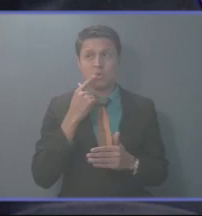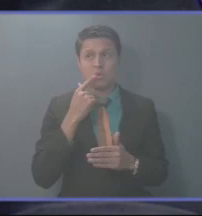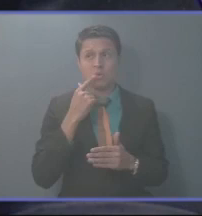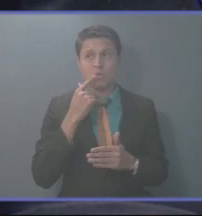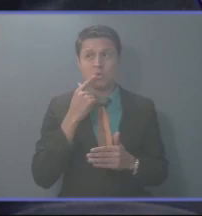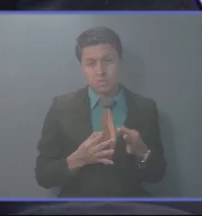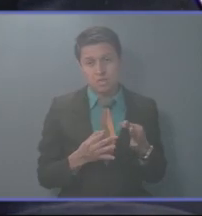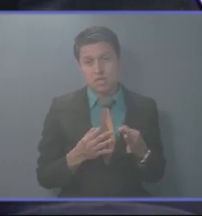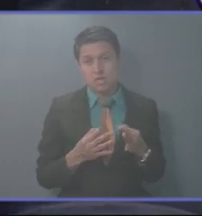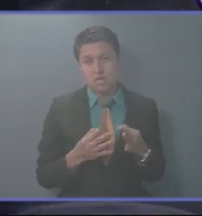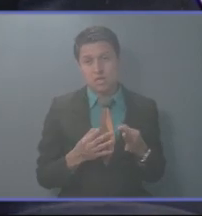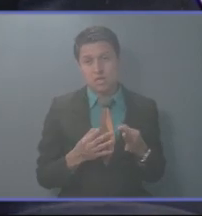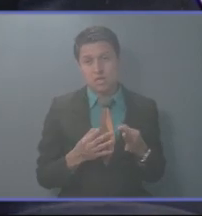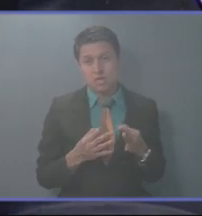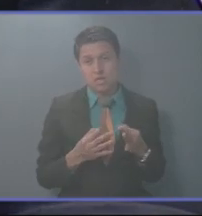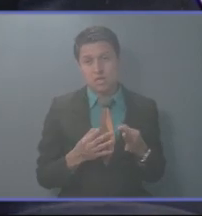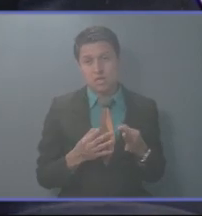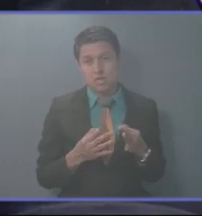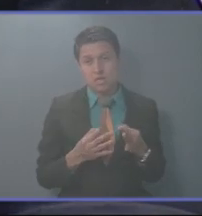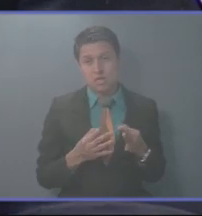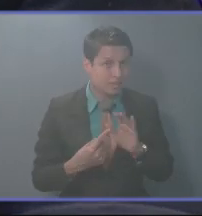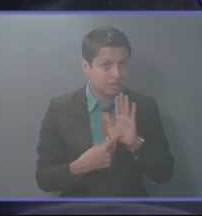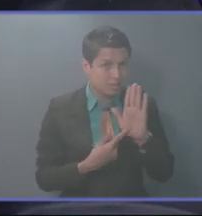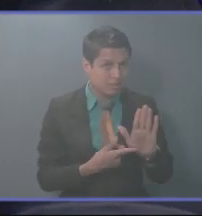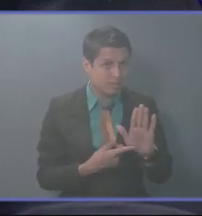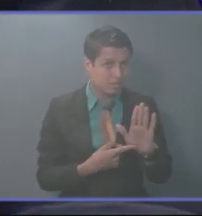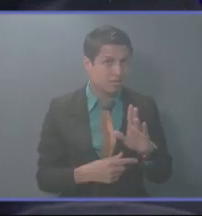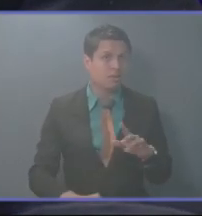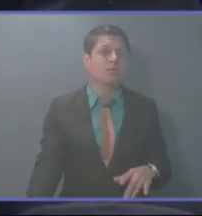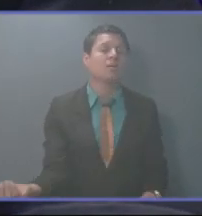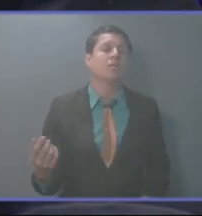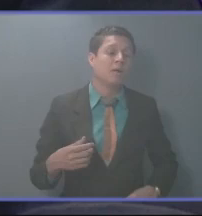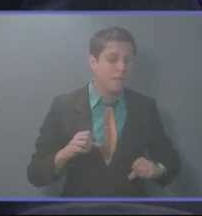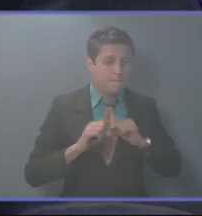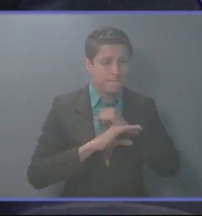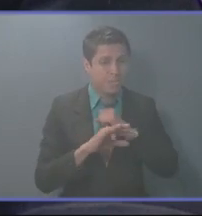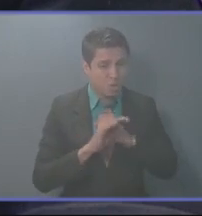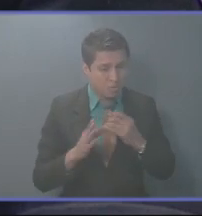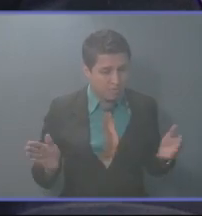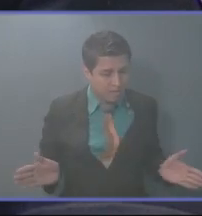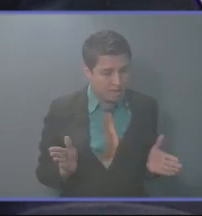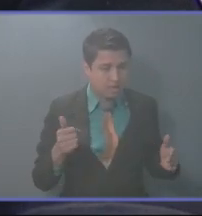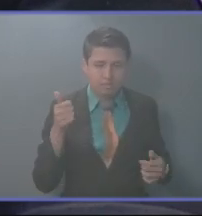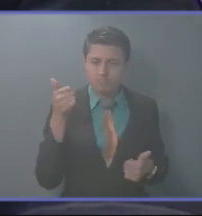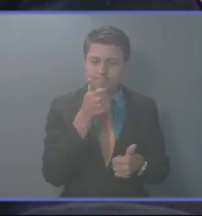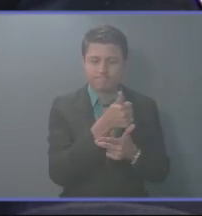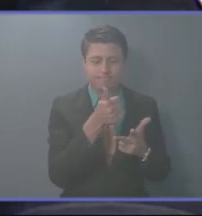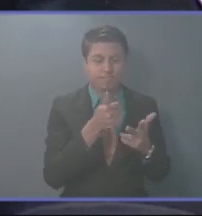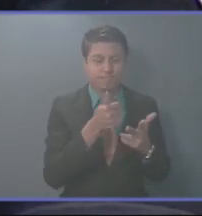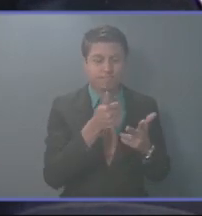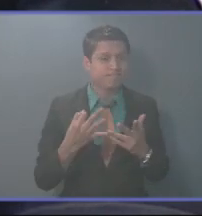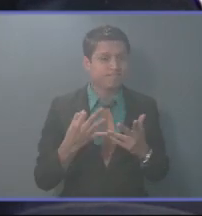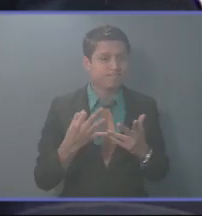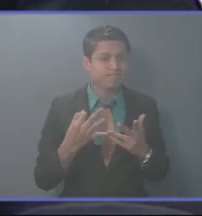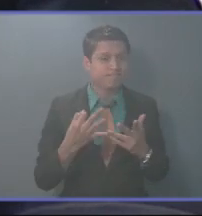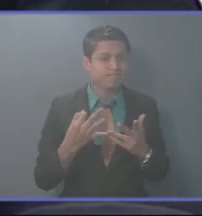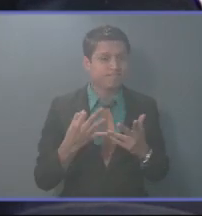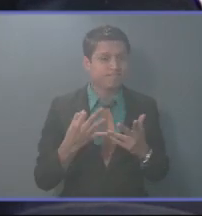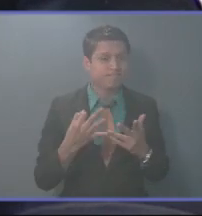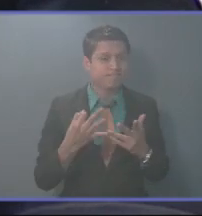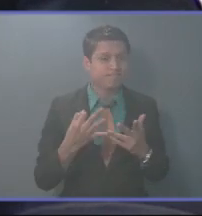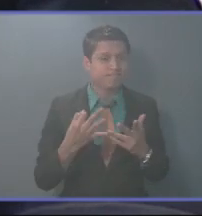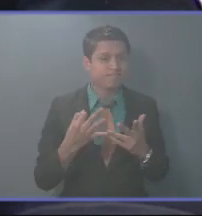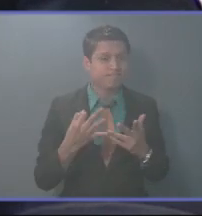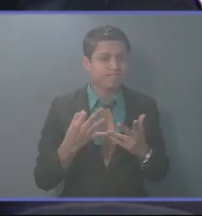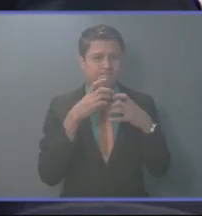transicional contemplados en la presente regulación promoverán que cada persona disponga de las garantías de la presunción de inocencia y